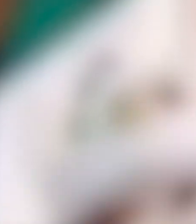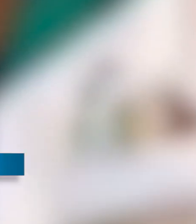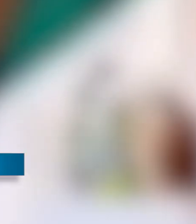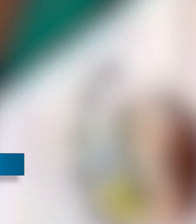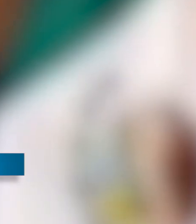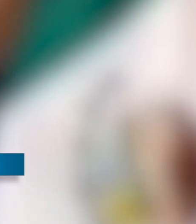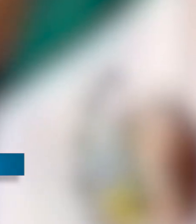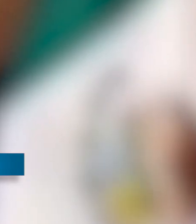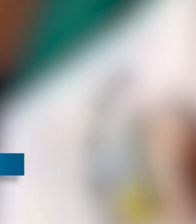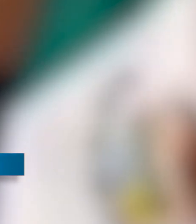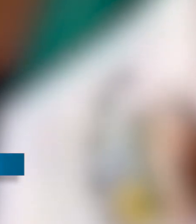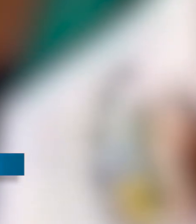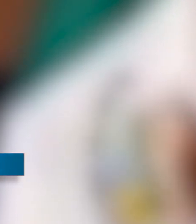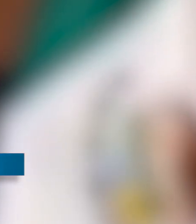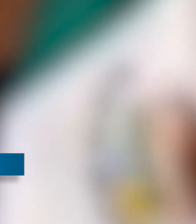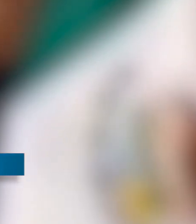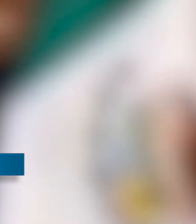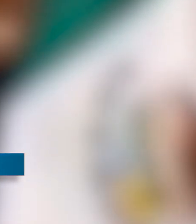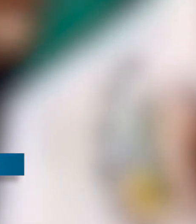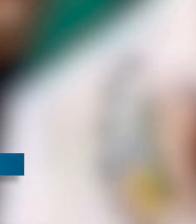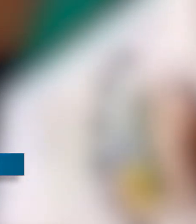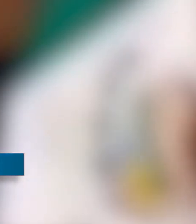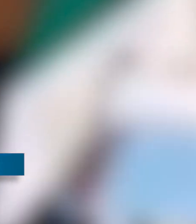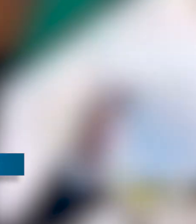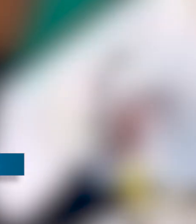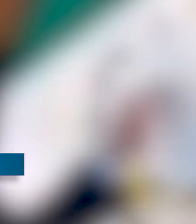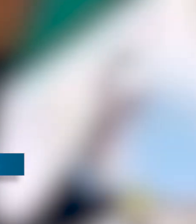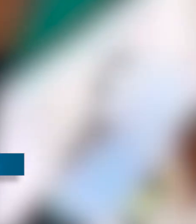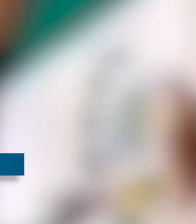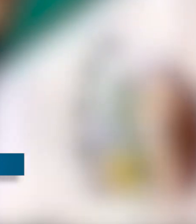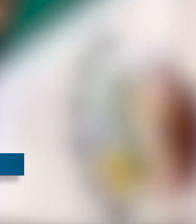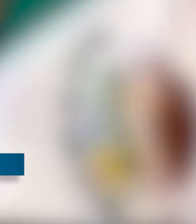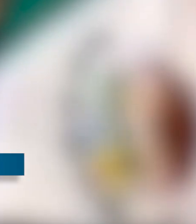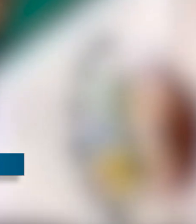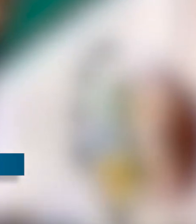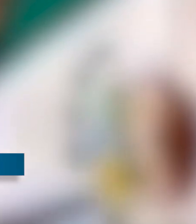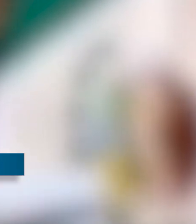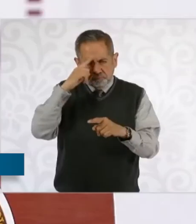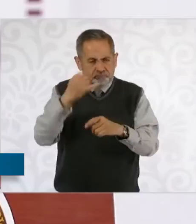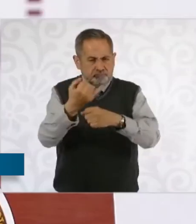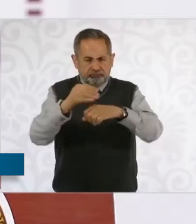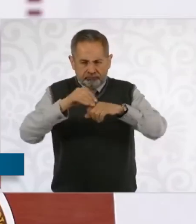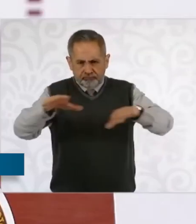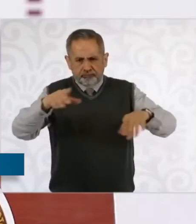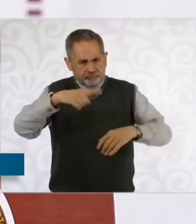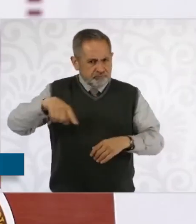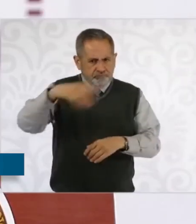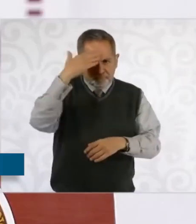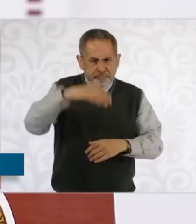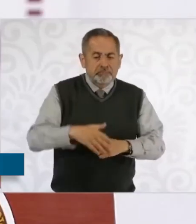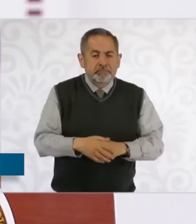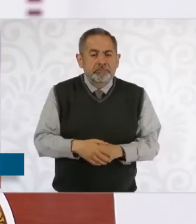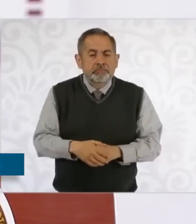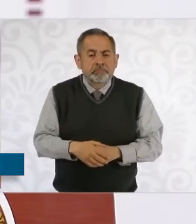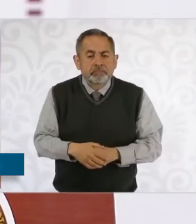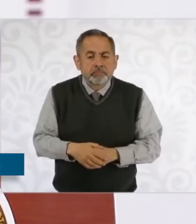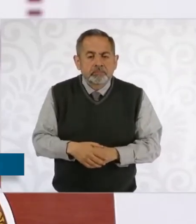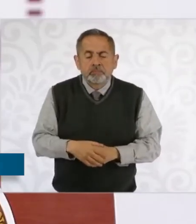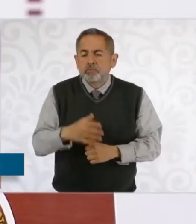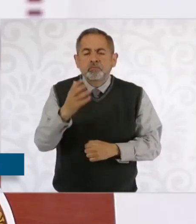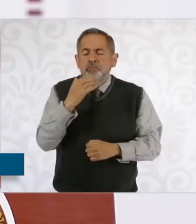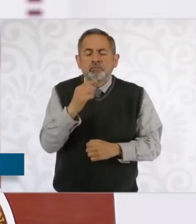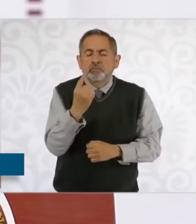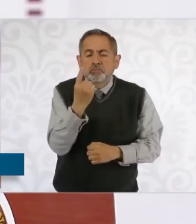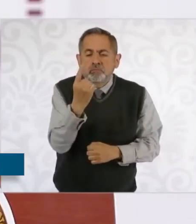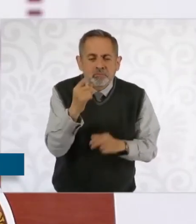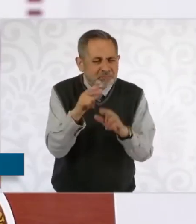el embajador de Estados Unidos en México Ken Salazar respondió a las críticas del fiscal general Alejandro gerz manero sobre la falta